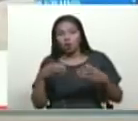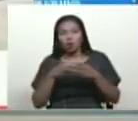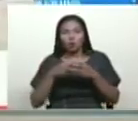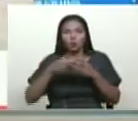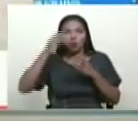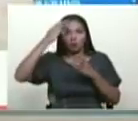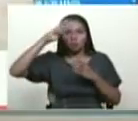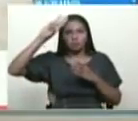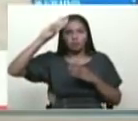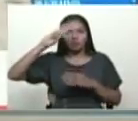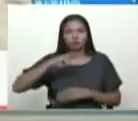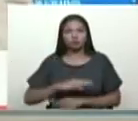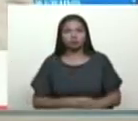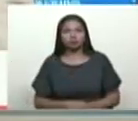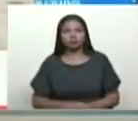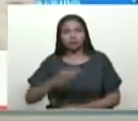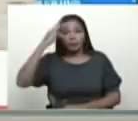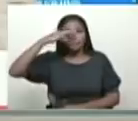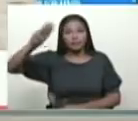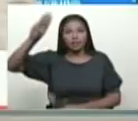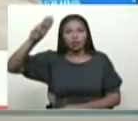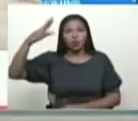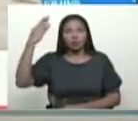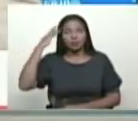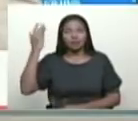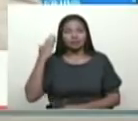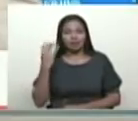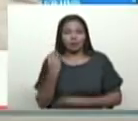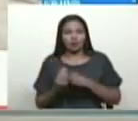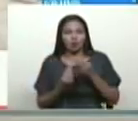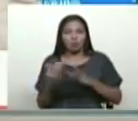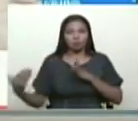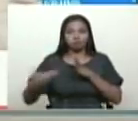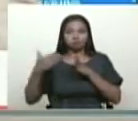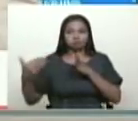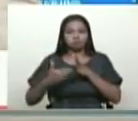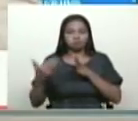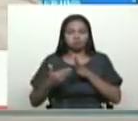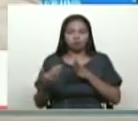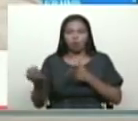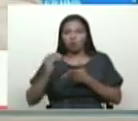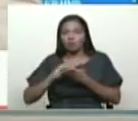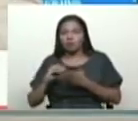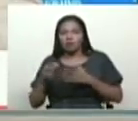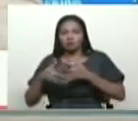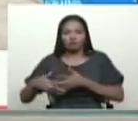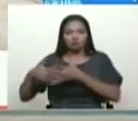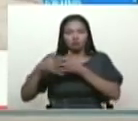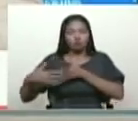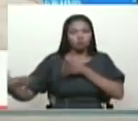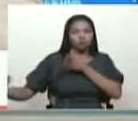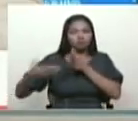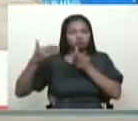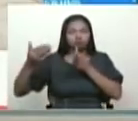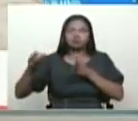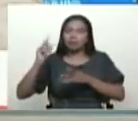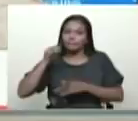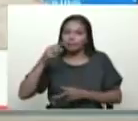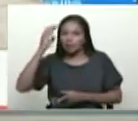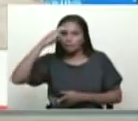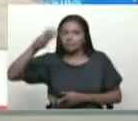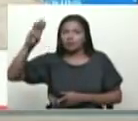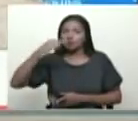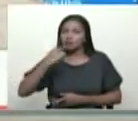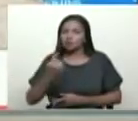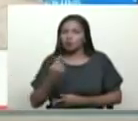México. México también está siendo agredida en este momento por el gobierno imperialista de Estados Unidos. Y yo le